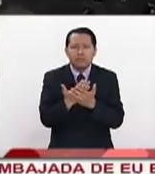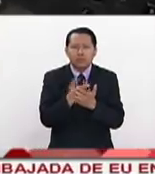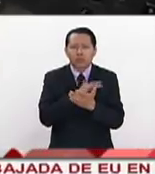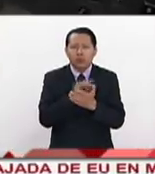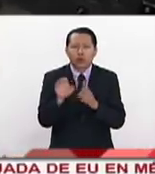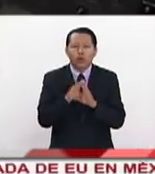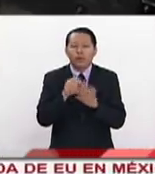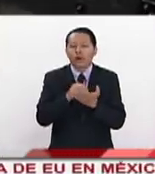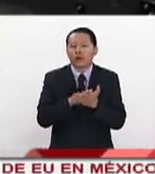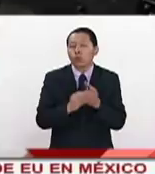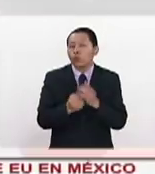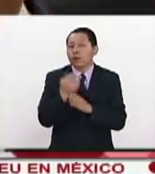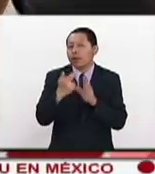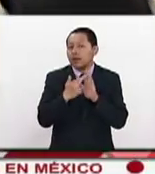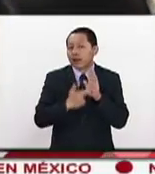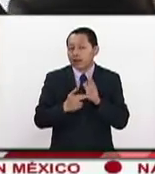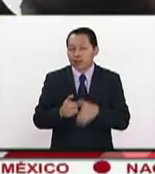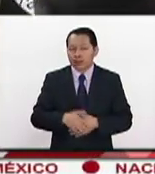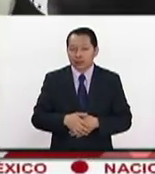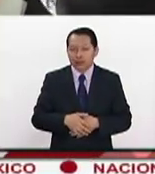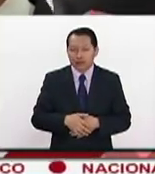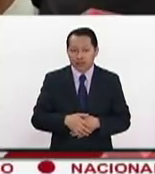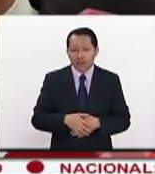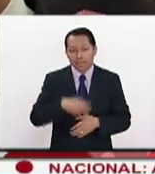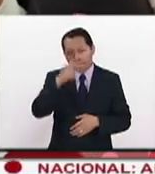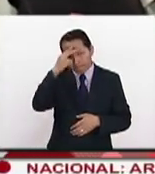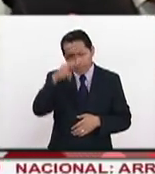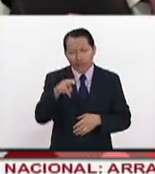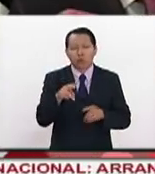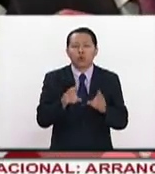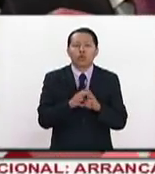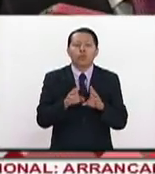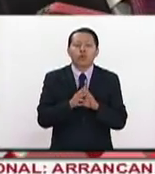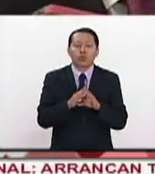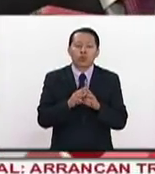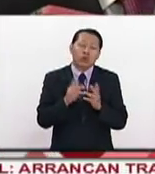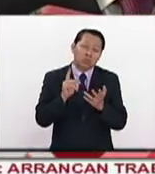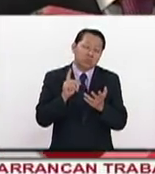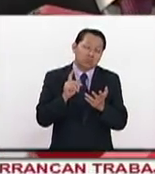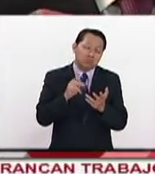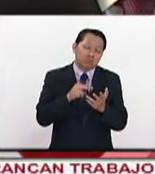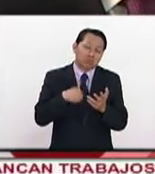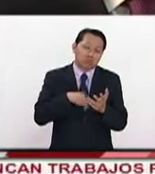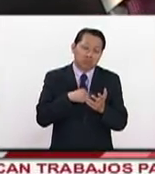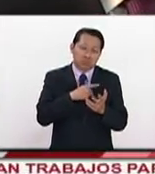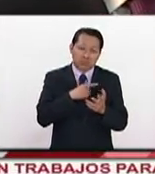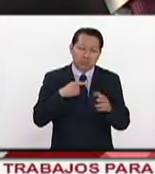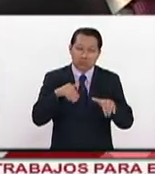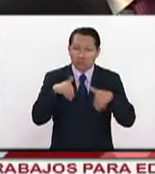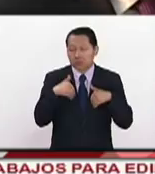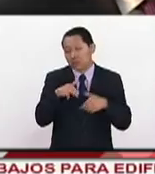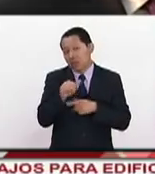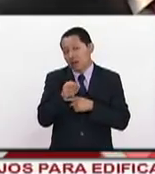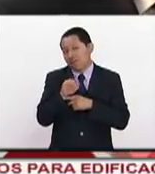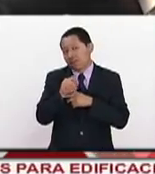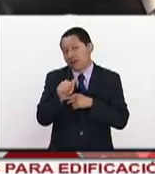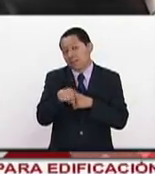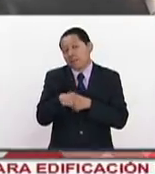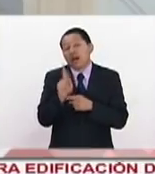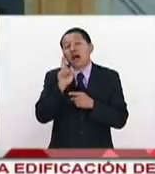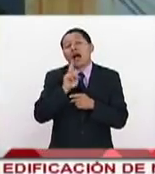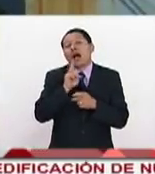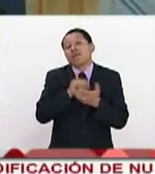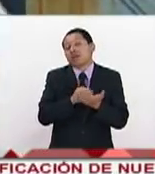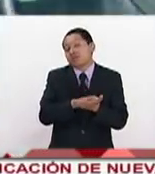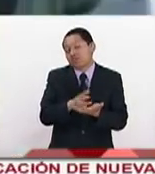la publicación de esta nueva regla. Creemos en México que deberíamos de estar excluidos dada la situación del NAFTA, pero ya veremos ahora que lo